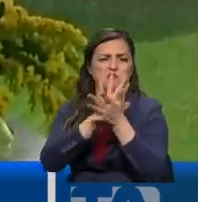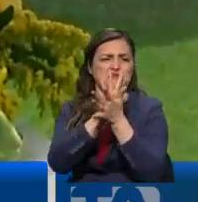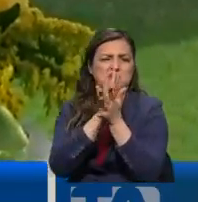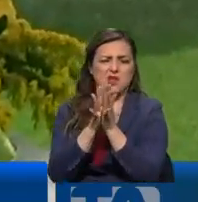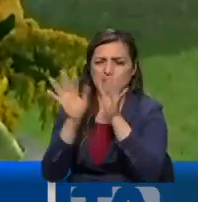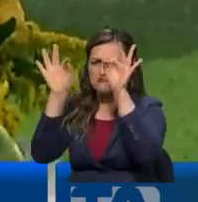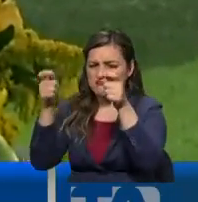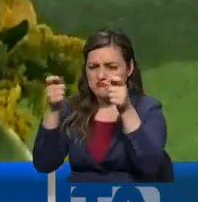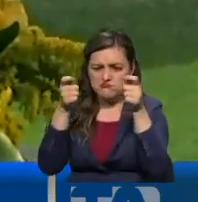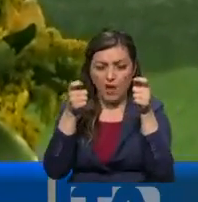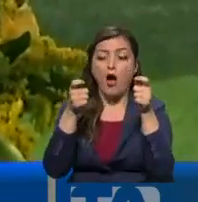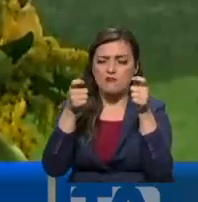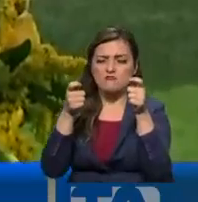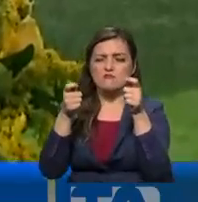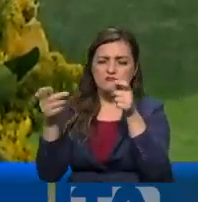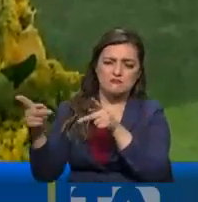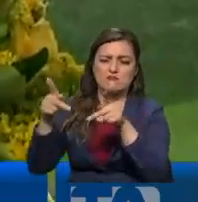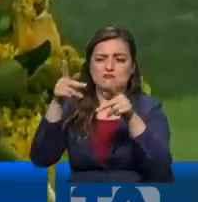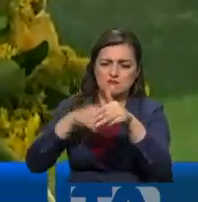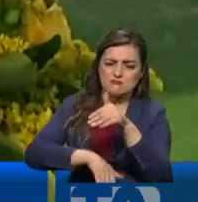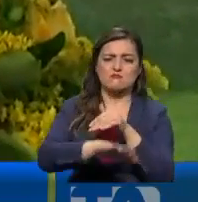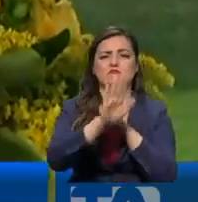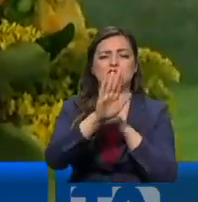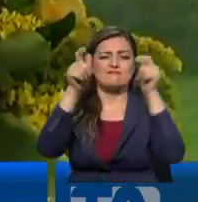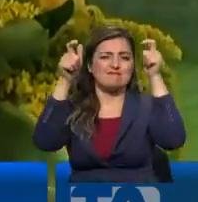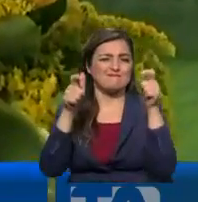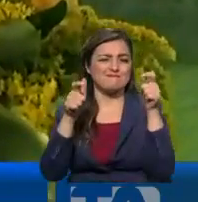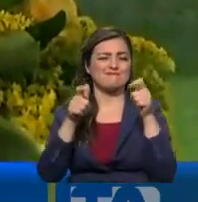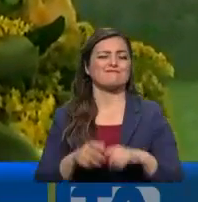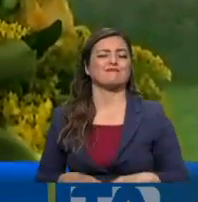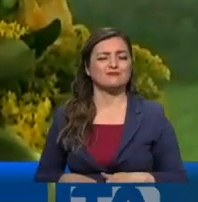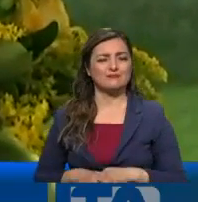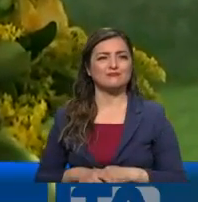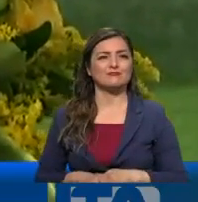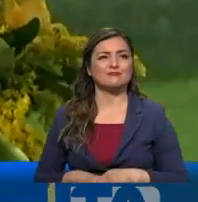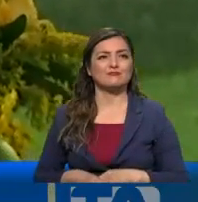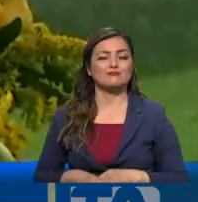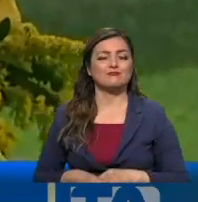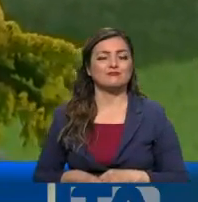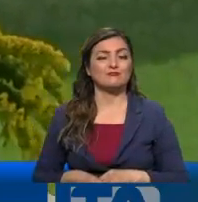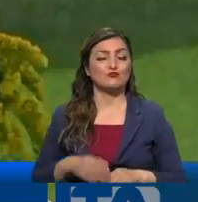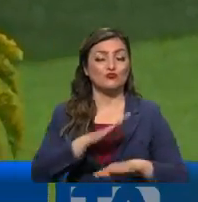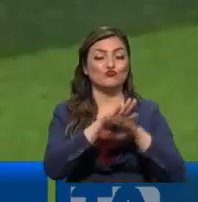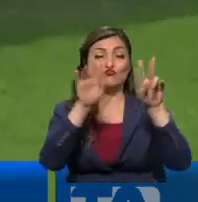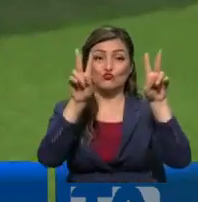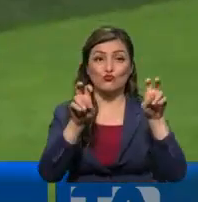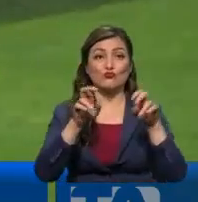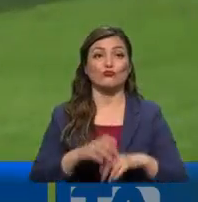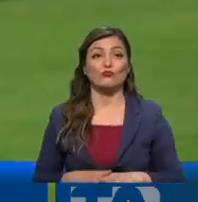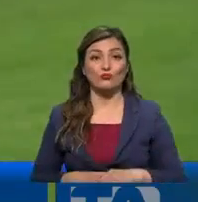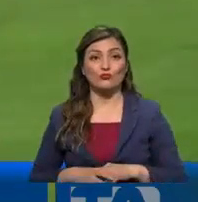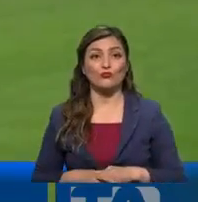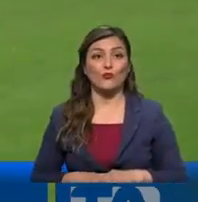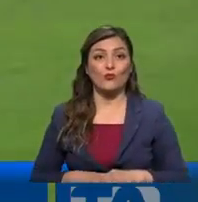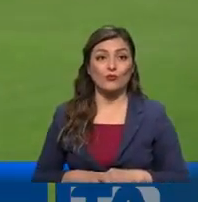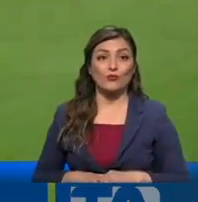tener síntomas reflejados en su día a día, pues han accedido a ingresar al evento el día de hoy. Precisamente sobre este tema, ¿tenemos algún caso